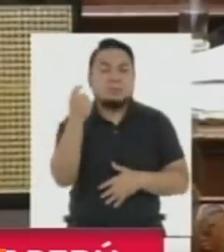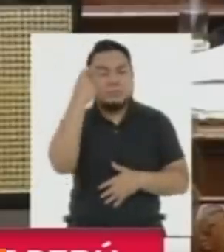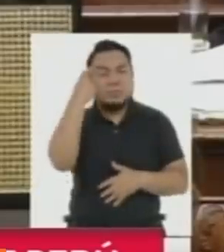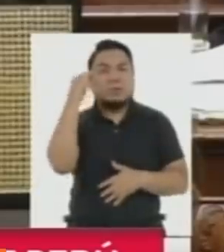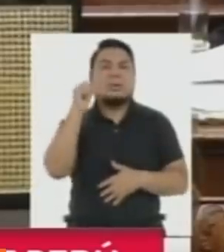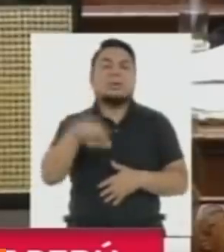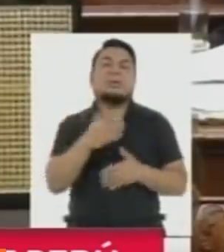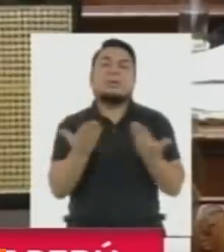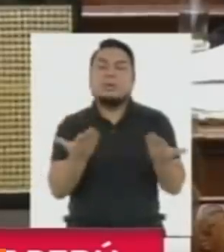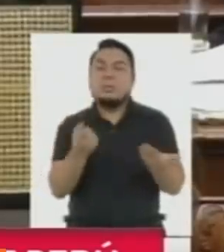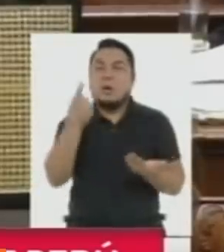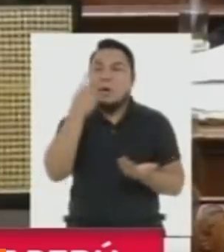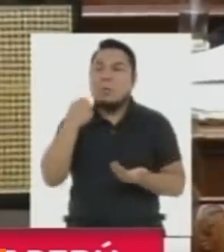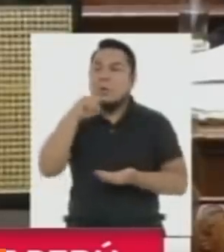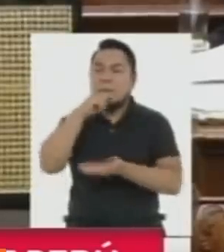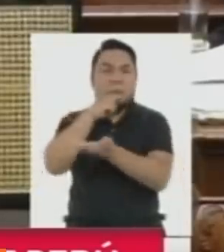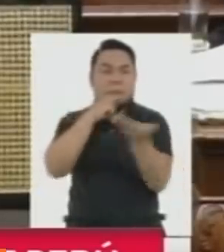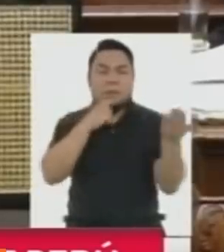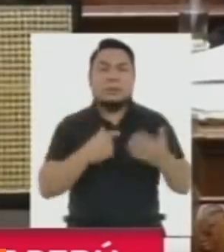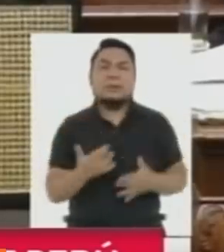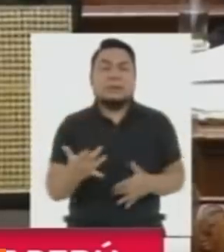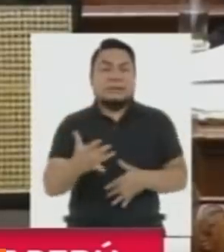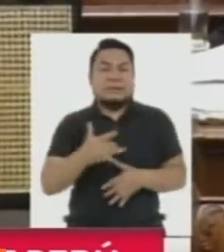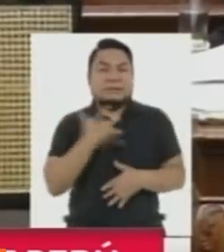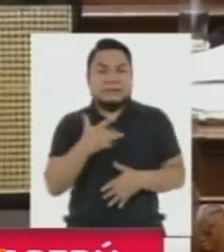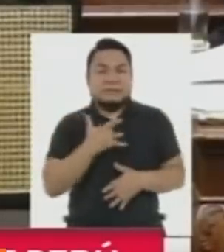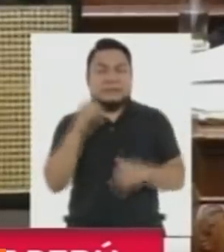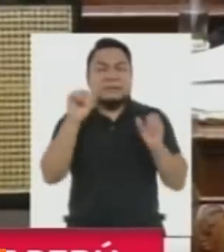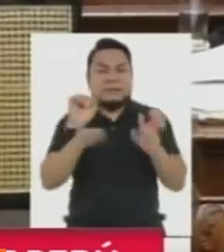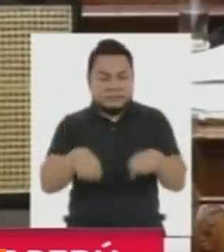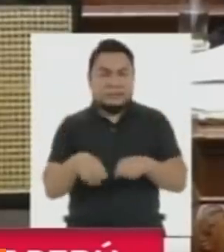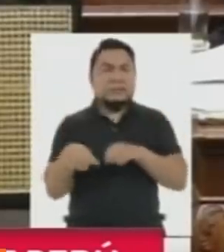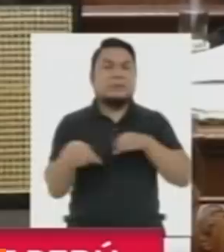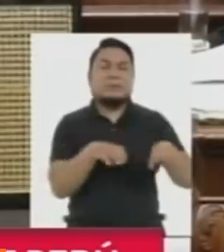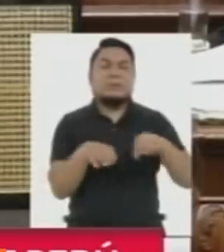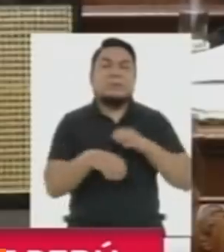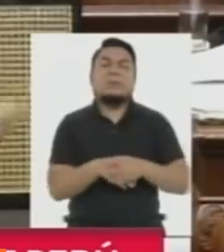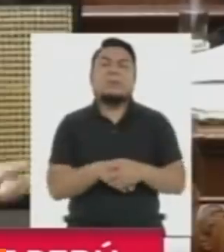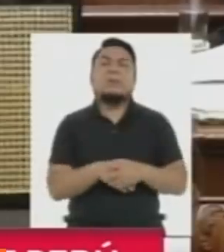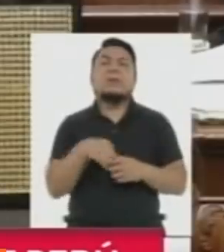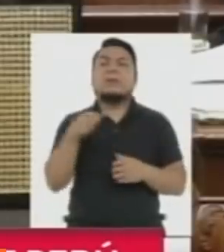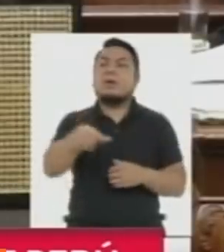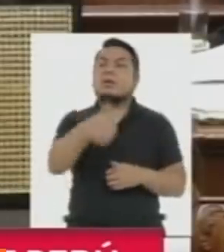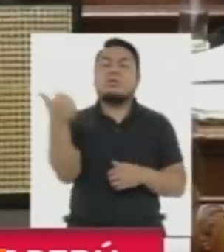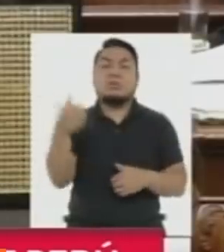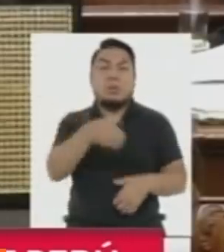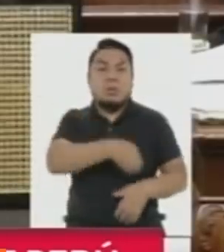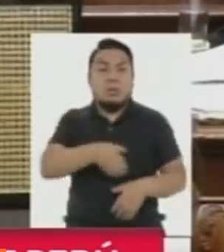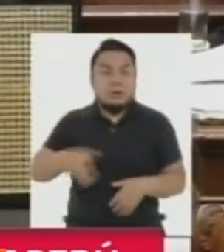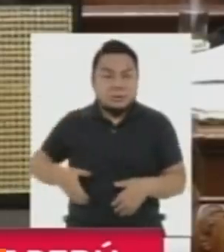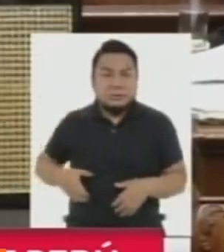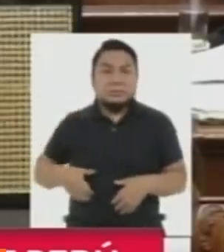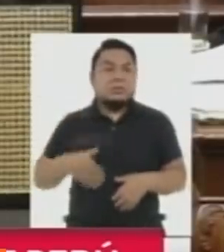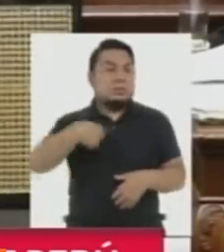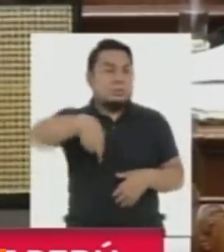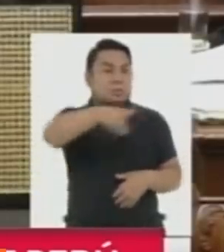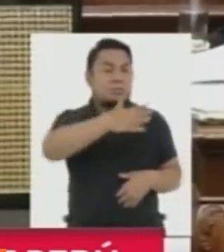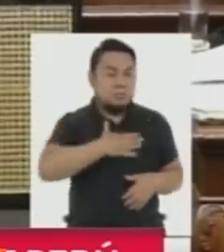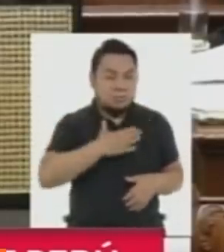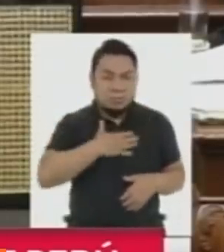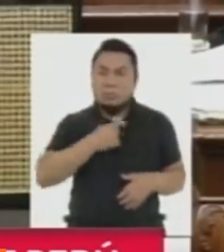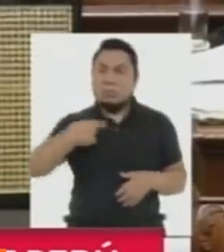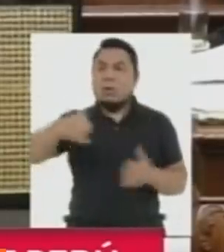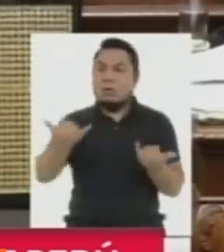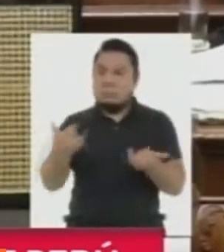desde hace más de una semana y que tal iba a suceder el día de hoy el día de ayer el presidente de martín vizcarra adelantó en una